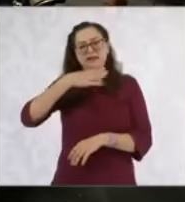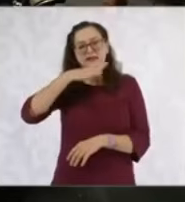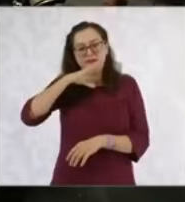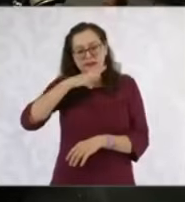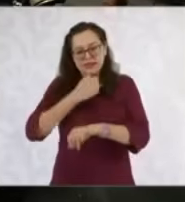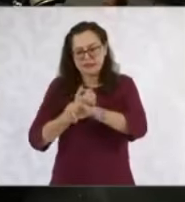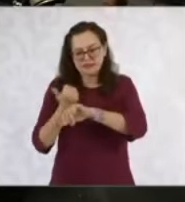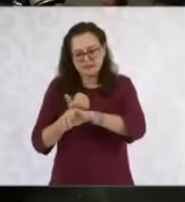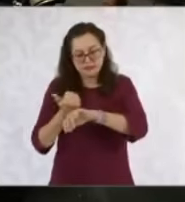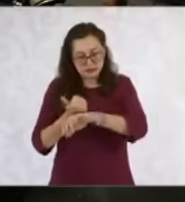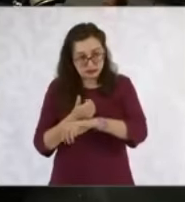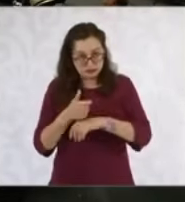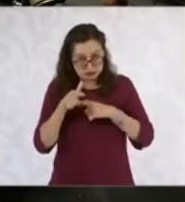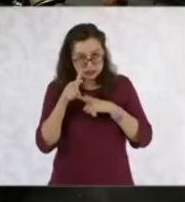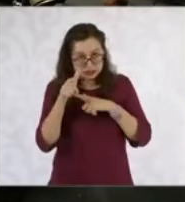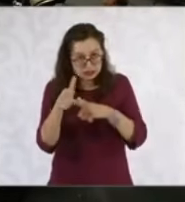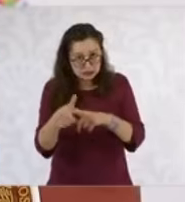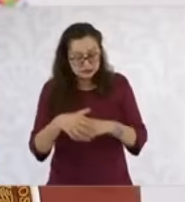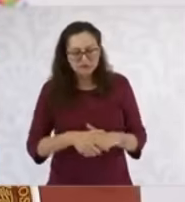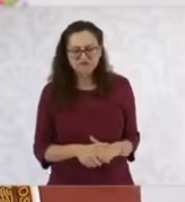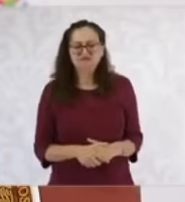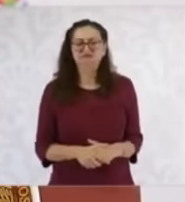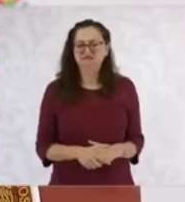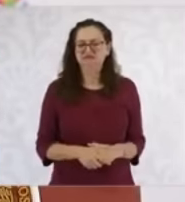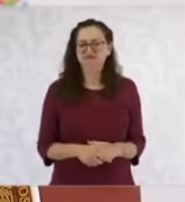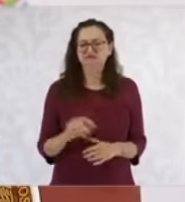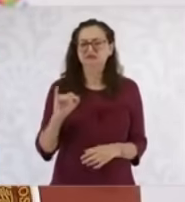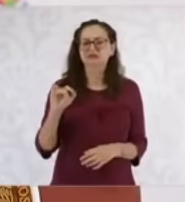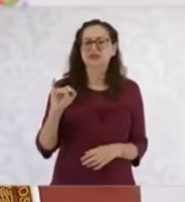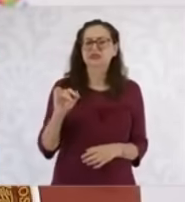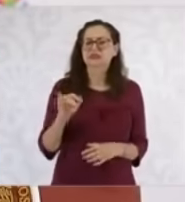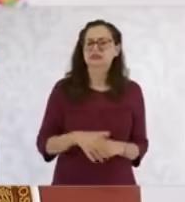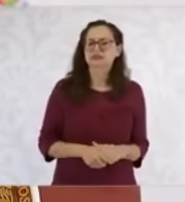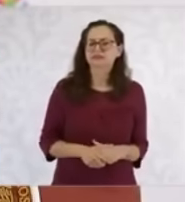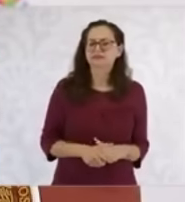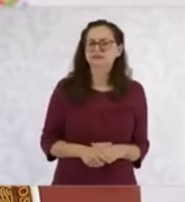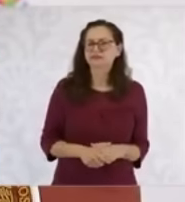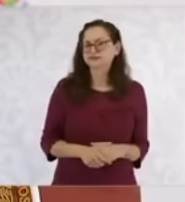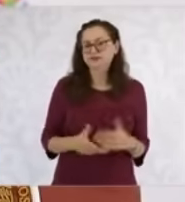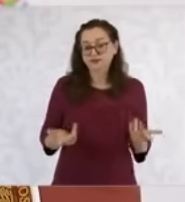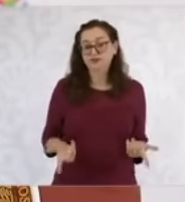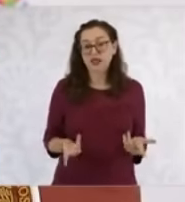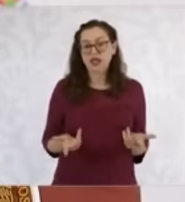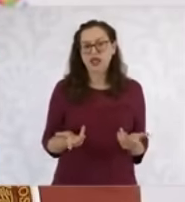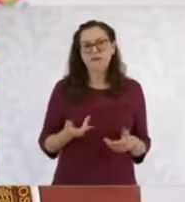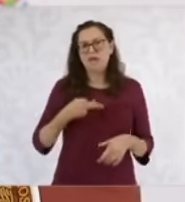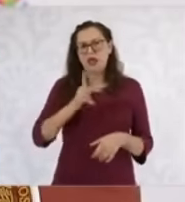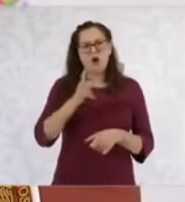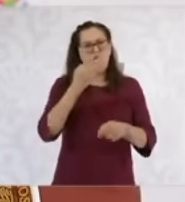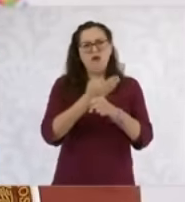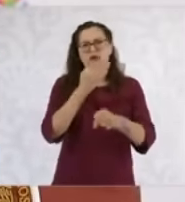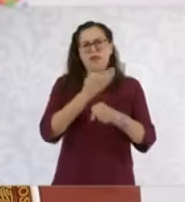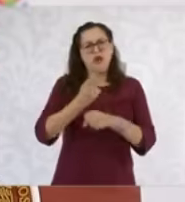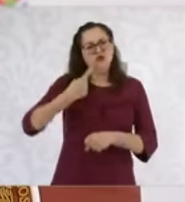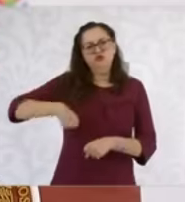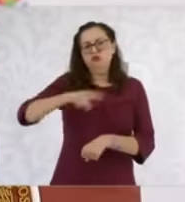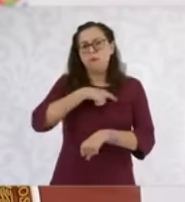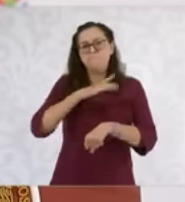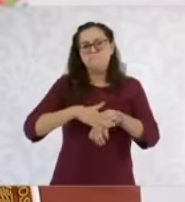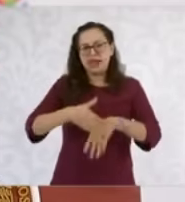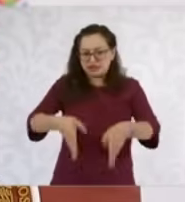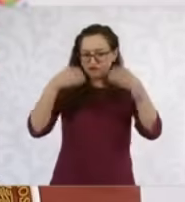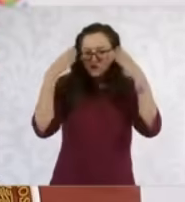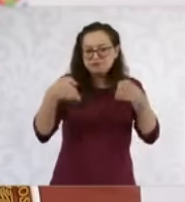va a buscar. También estamos ahora destinando un esfuerzo muy importante al frijol, porque la